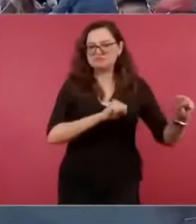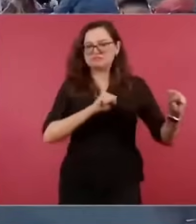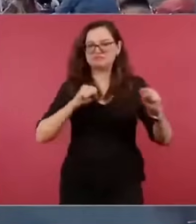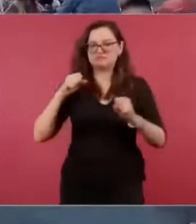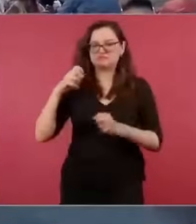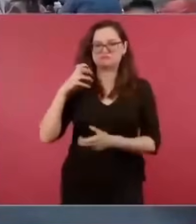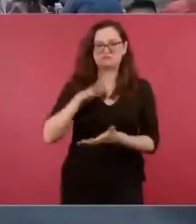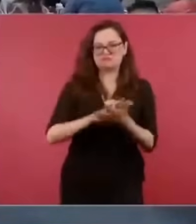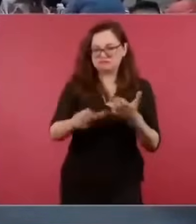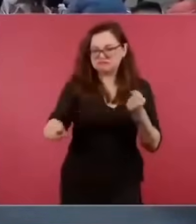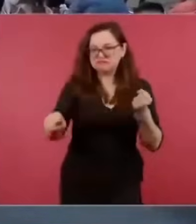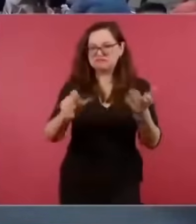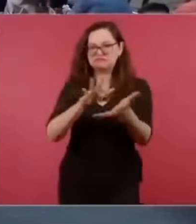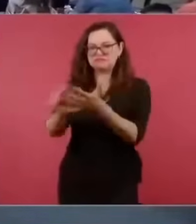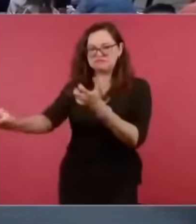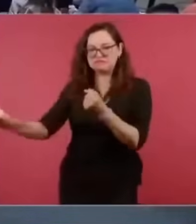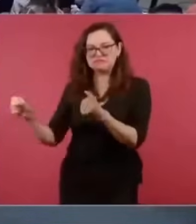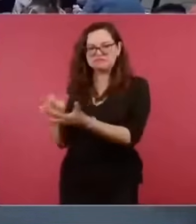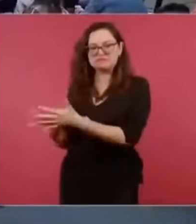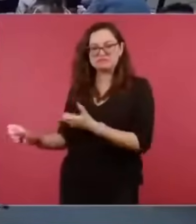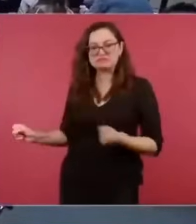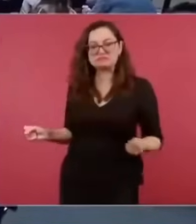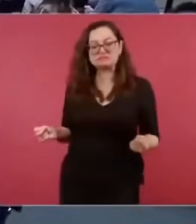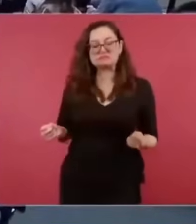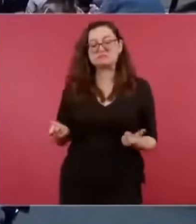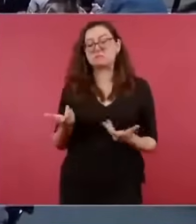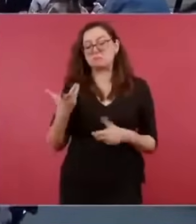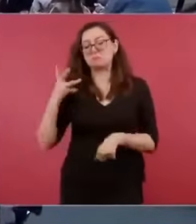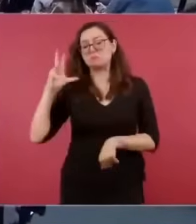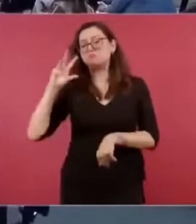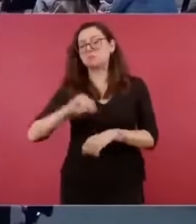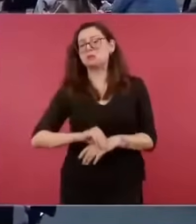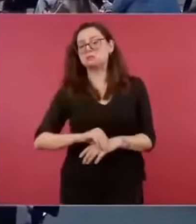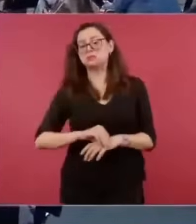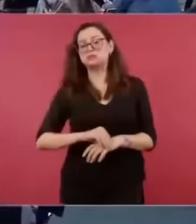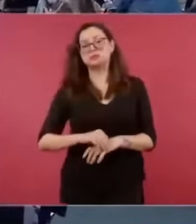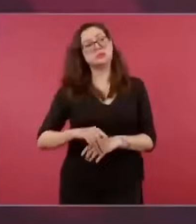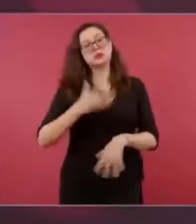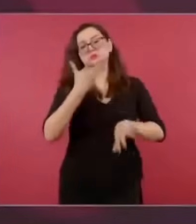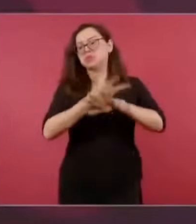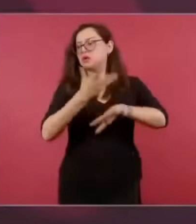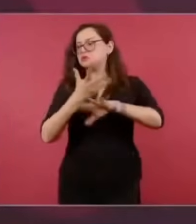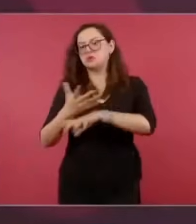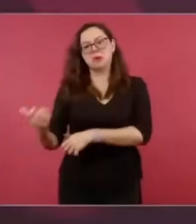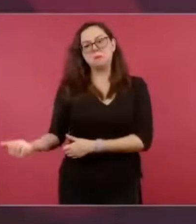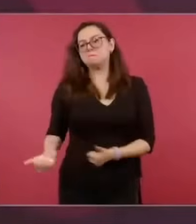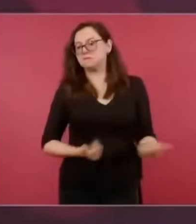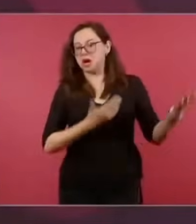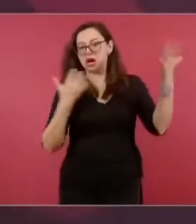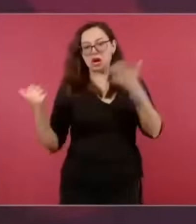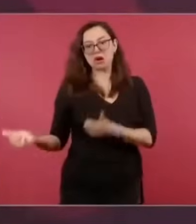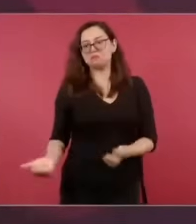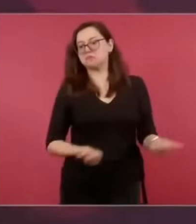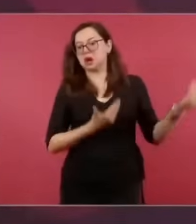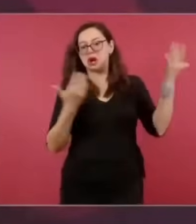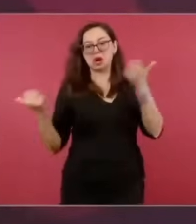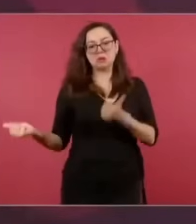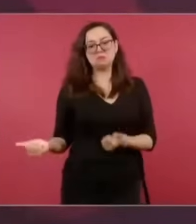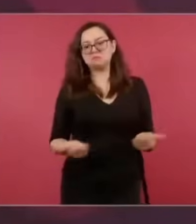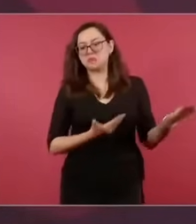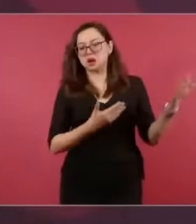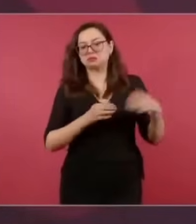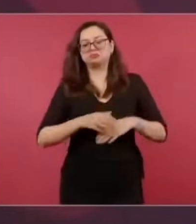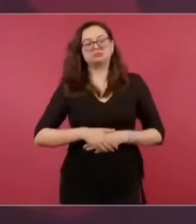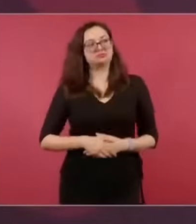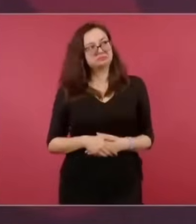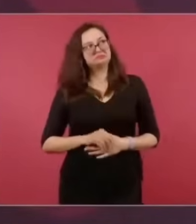¿Ustedes creen? Ya no hablemos de los pseudoambientalistas de México, los que se oponían al